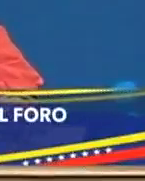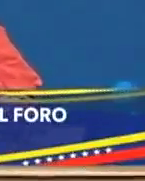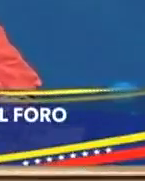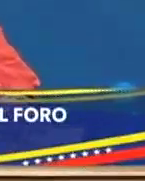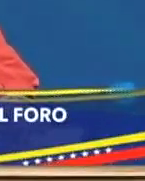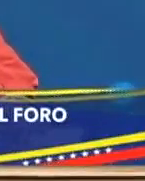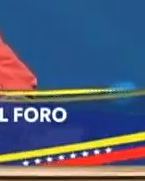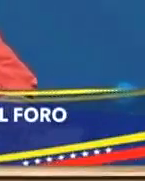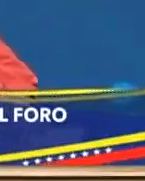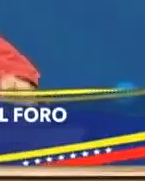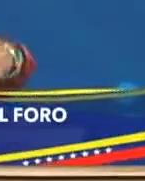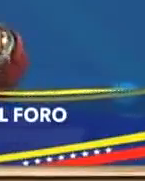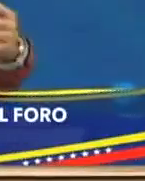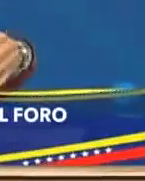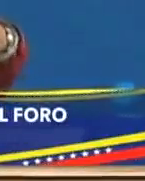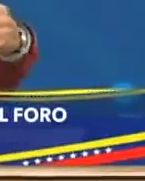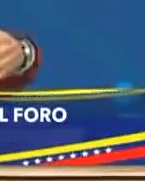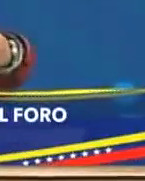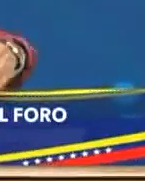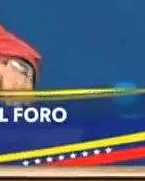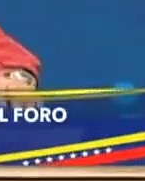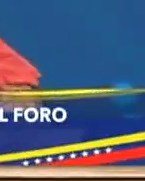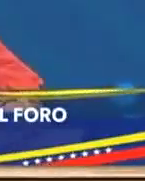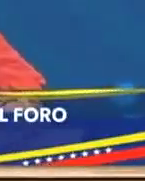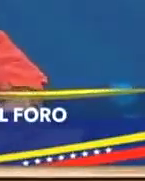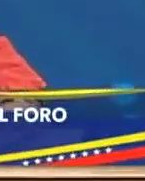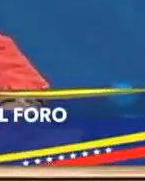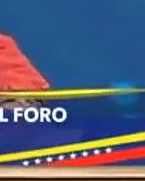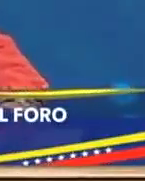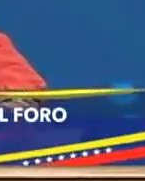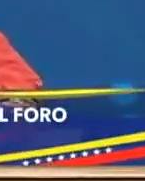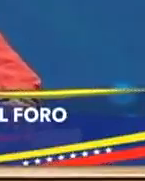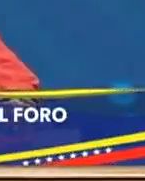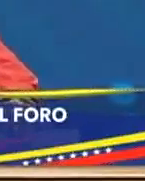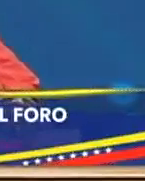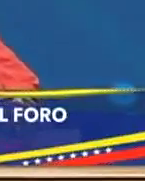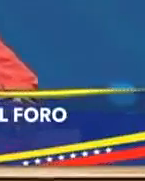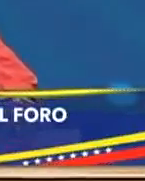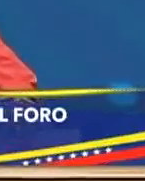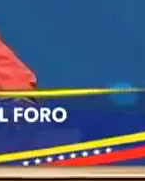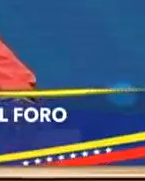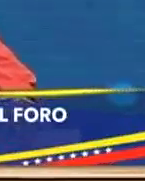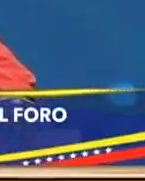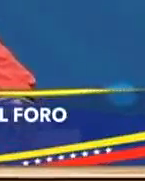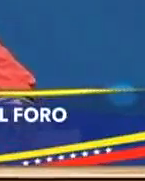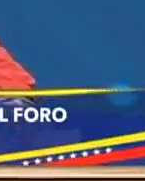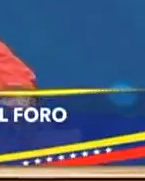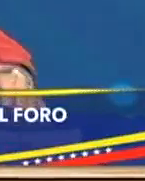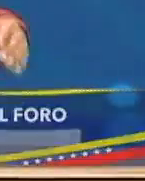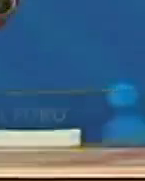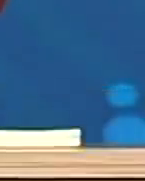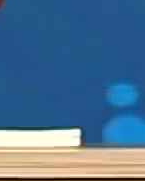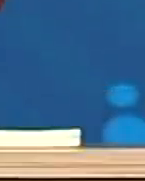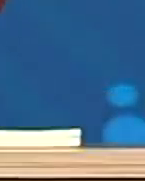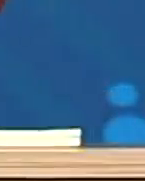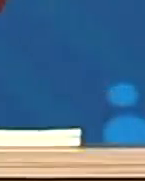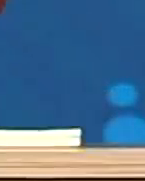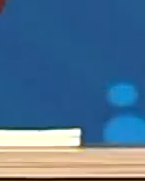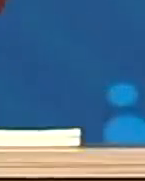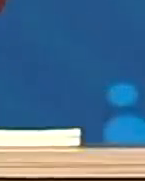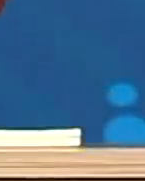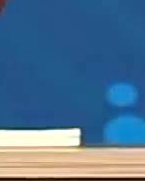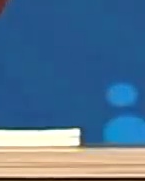internacionales y siguen sumándose, continúan llegando. Por ejemplo, vino directo del aeropuerto hasta acá